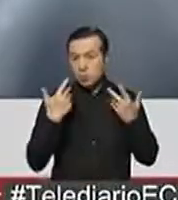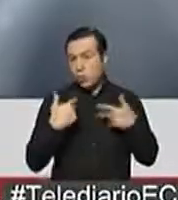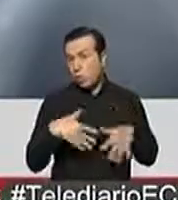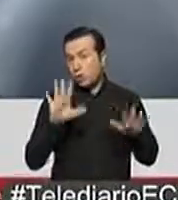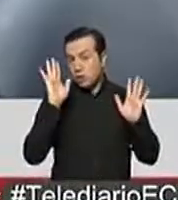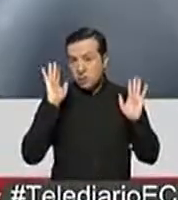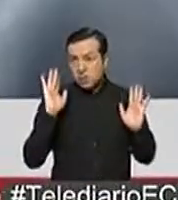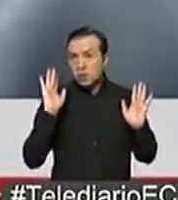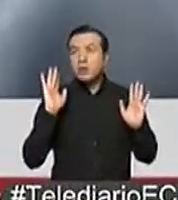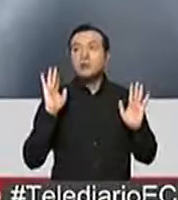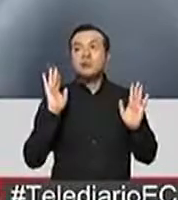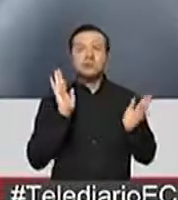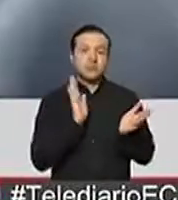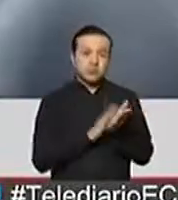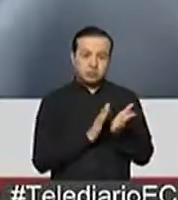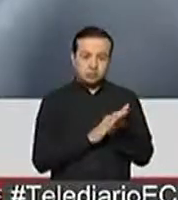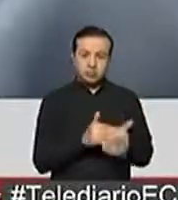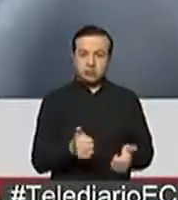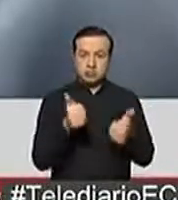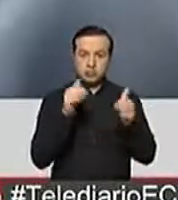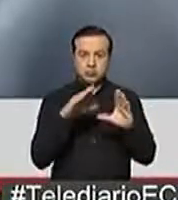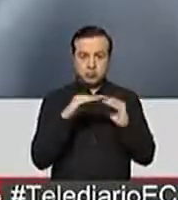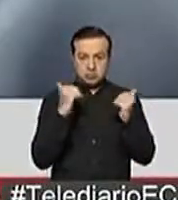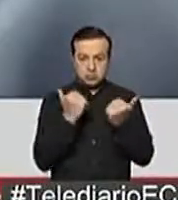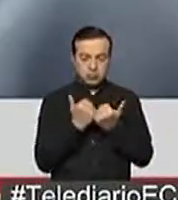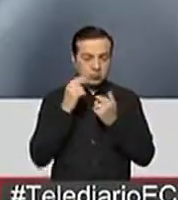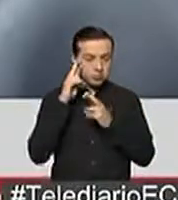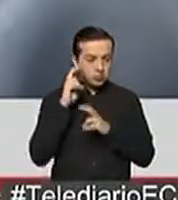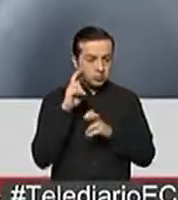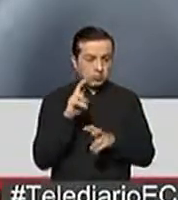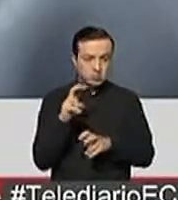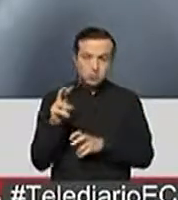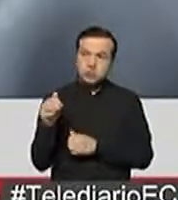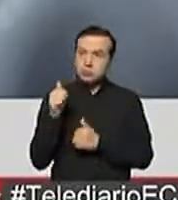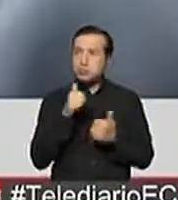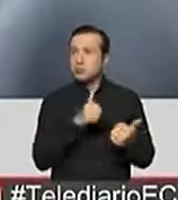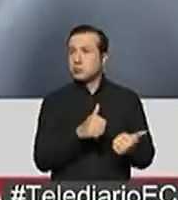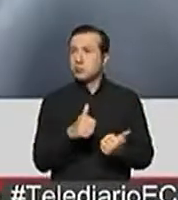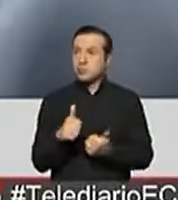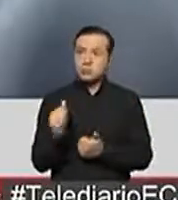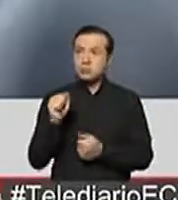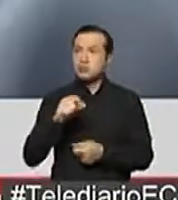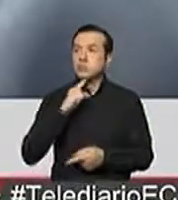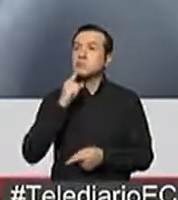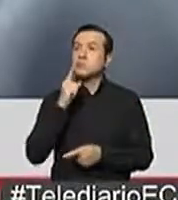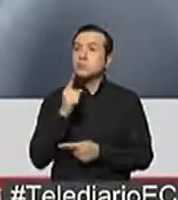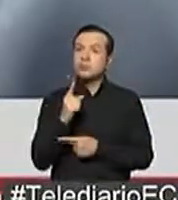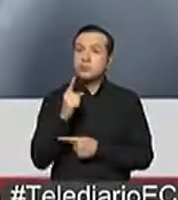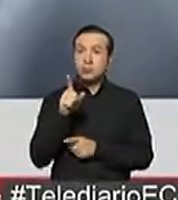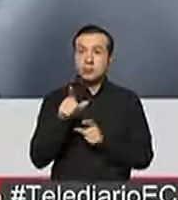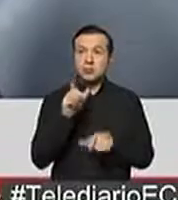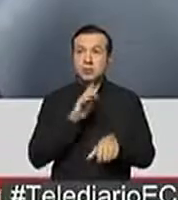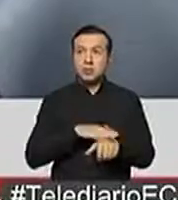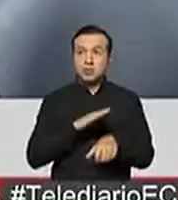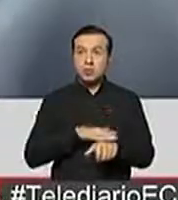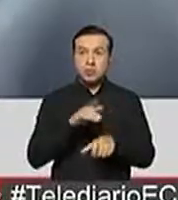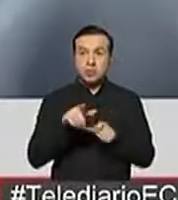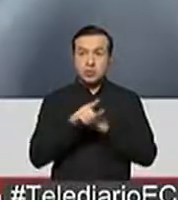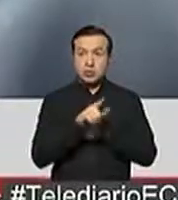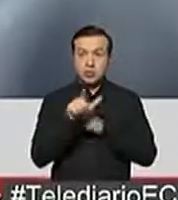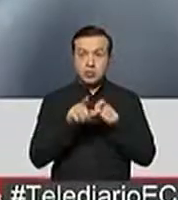venga. Celebro que sea conformada esta comisión que vaya a investigar y que se dé con los